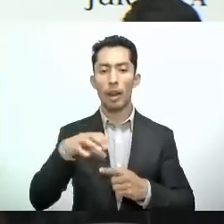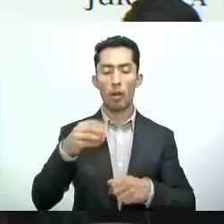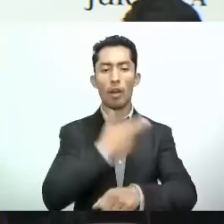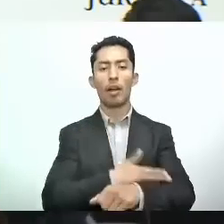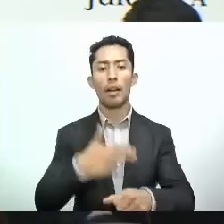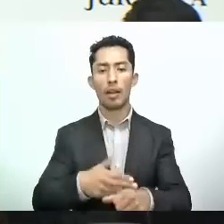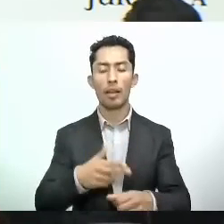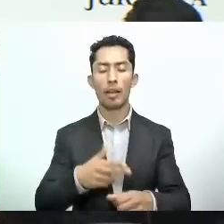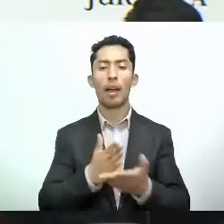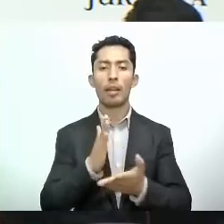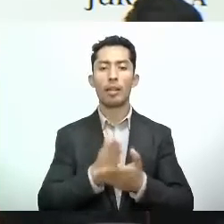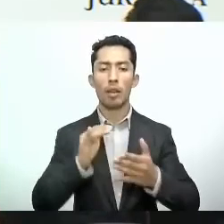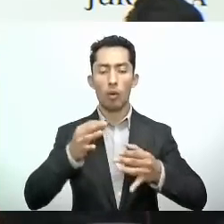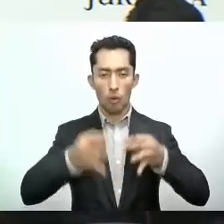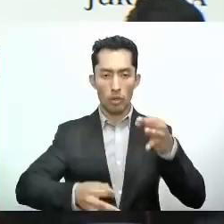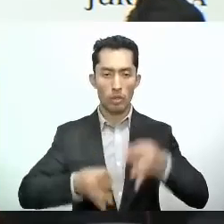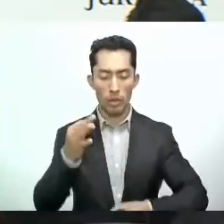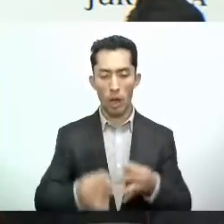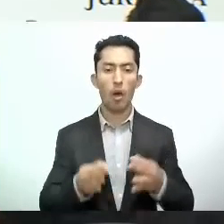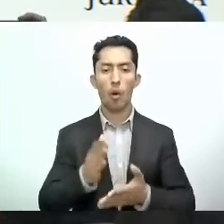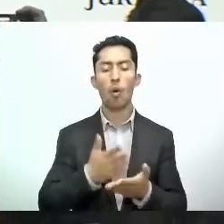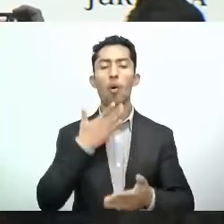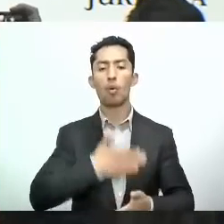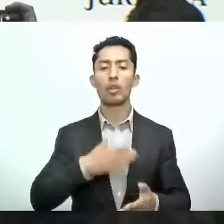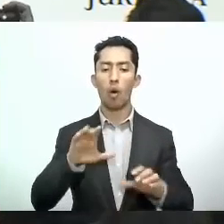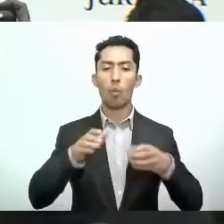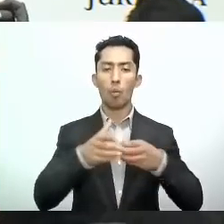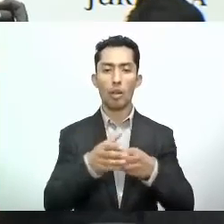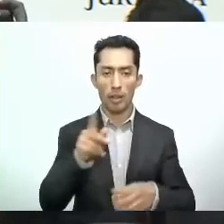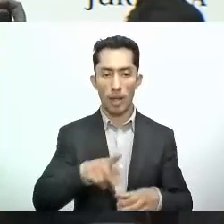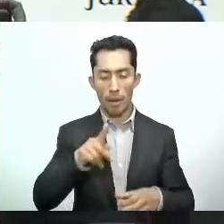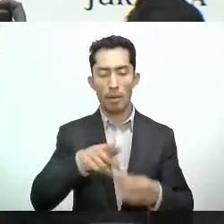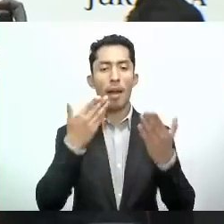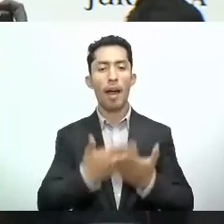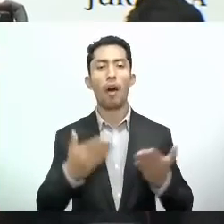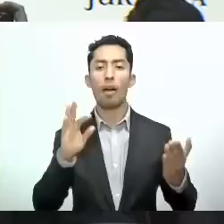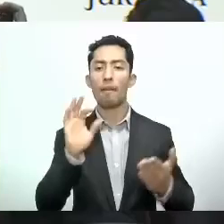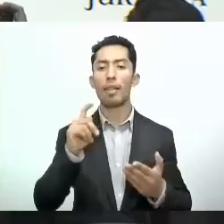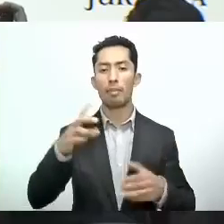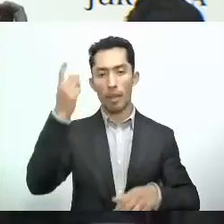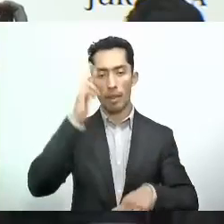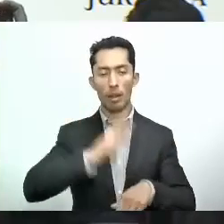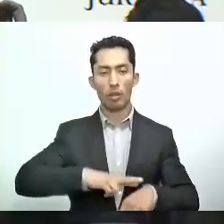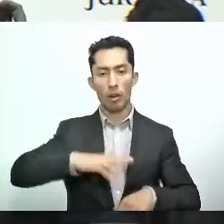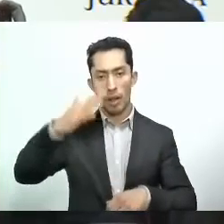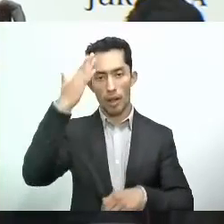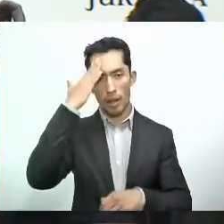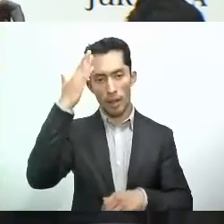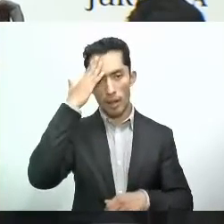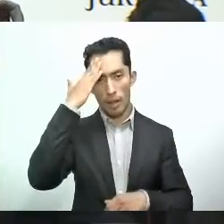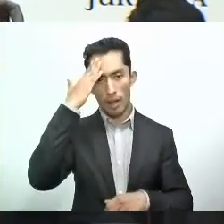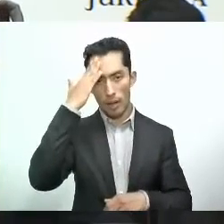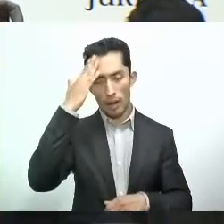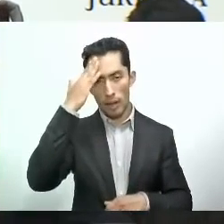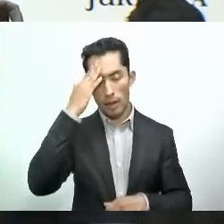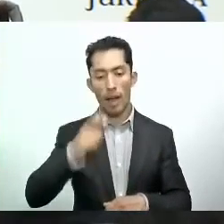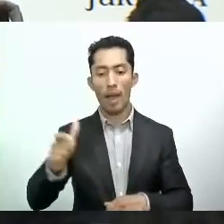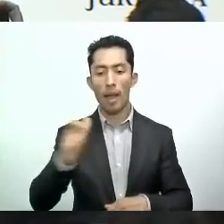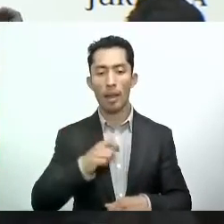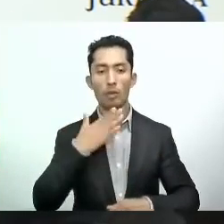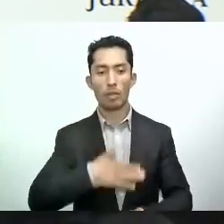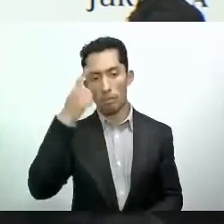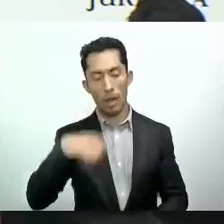judicial y justicia comunitaria. Actualmente, Fátima es directora general de X Justicia para las Mujeres.